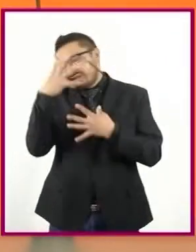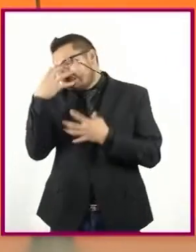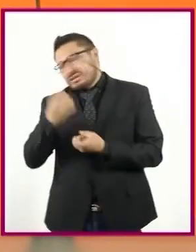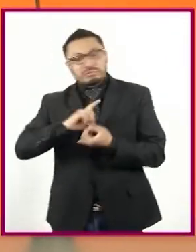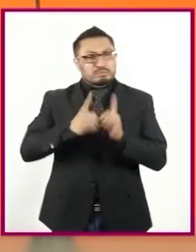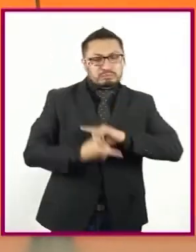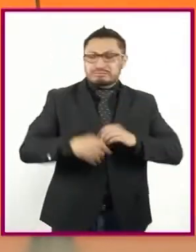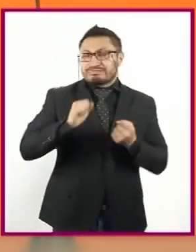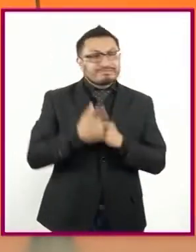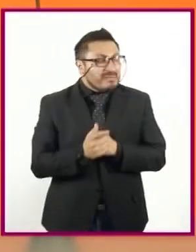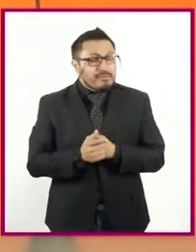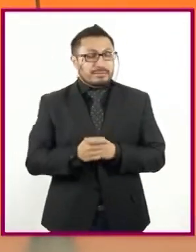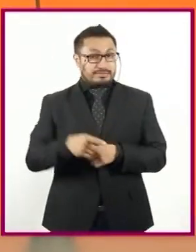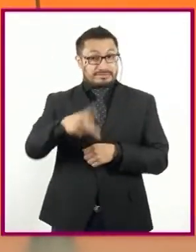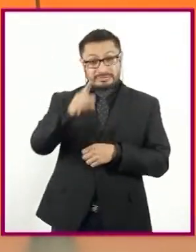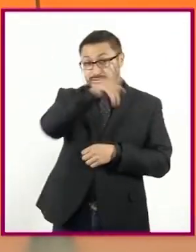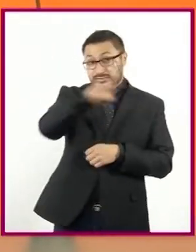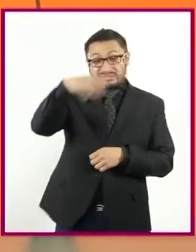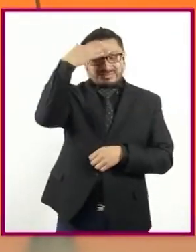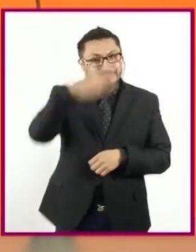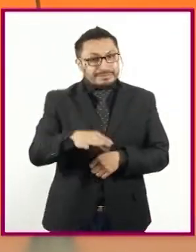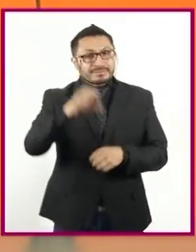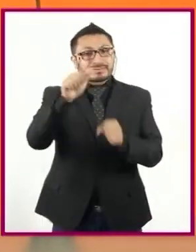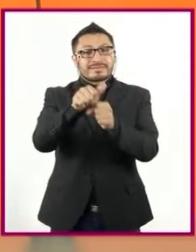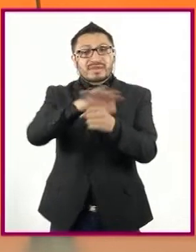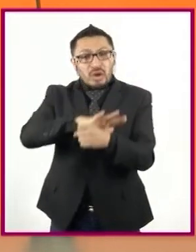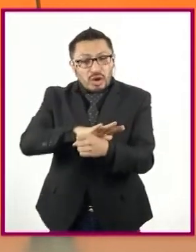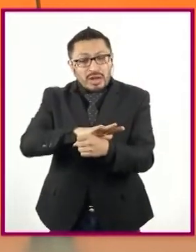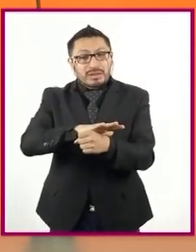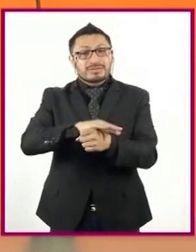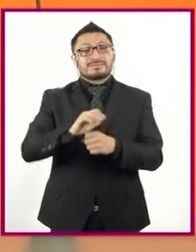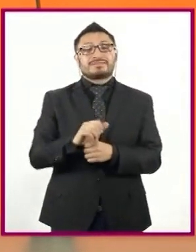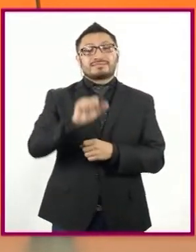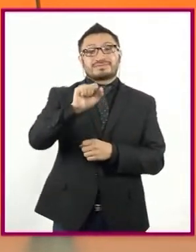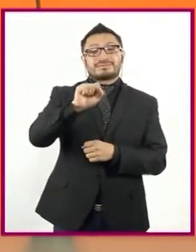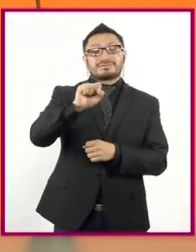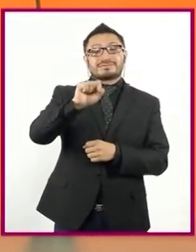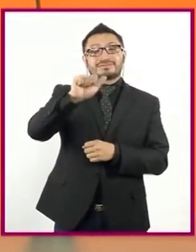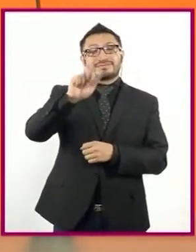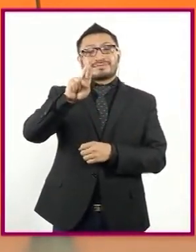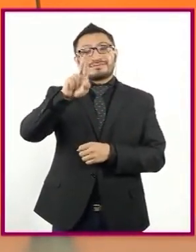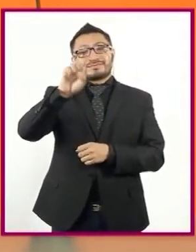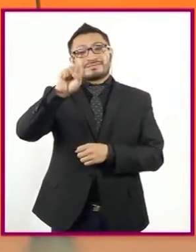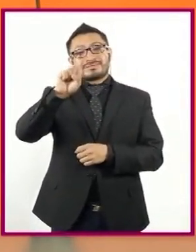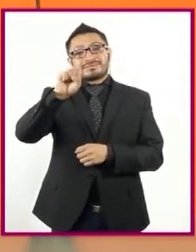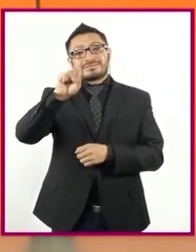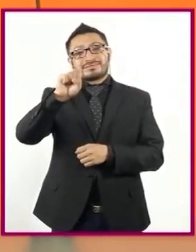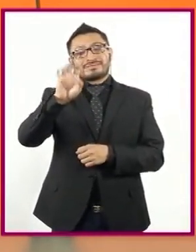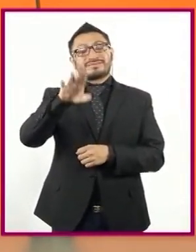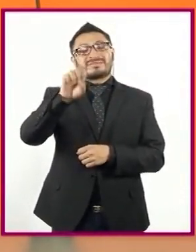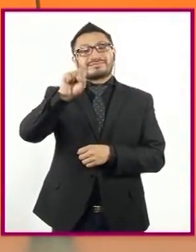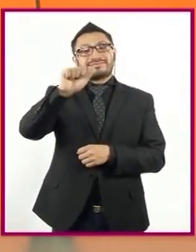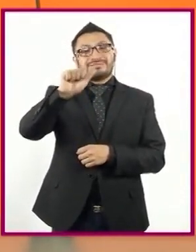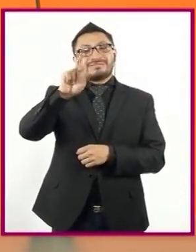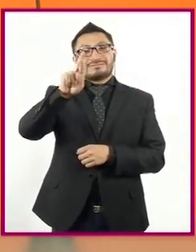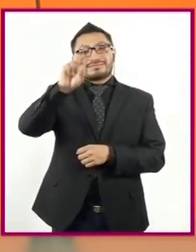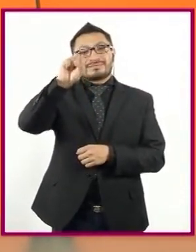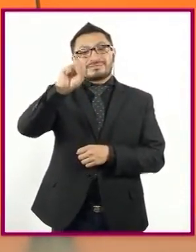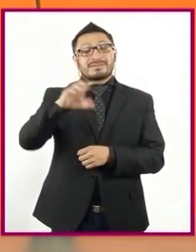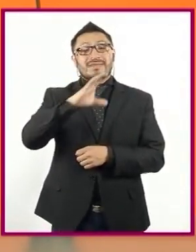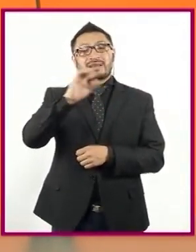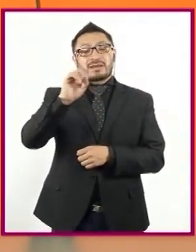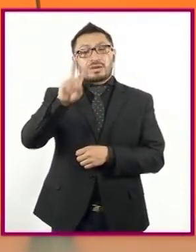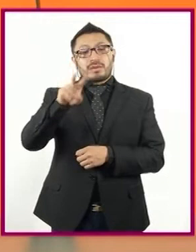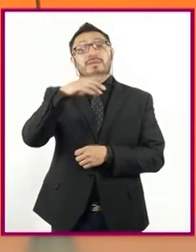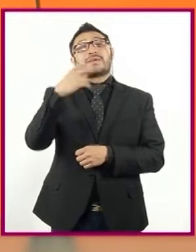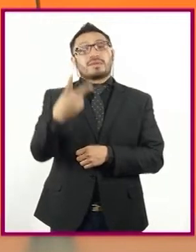Pero, ¿sabían ustedes que el coronavirus SARS-CoV-2 no es la primera epidemia a la que se ha enfrentado la